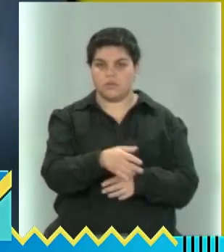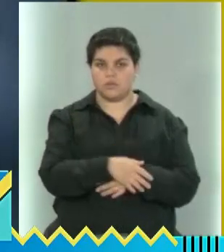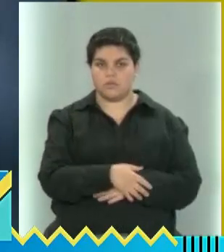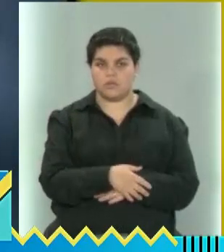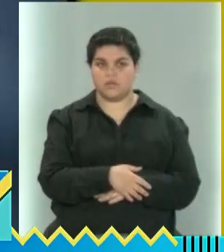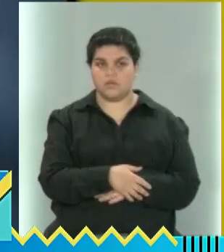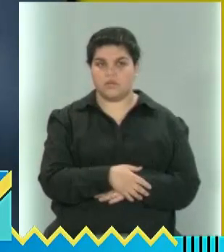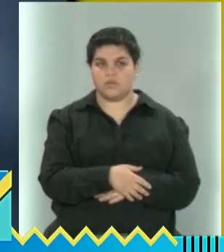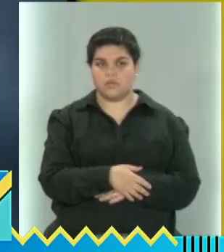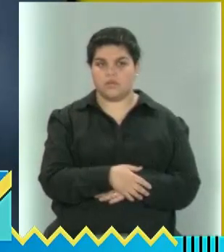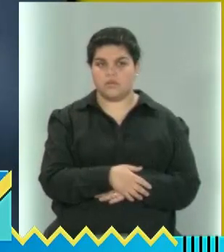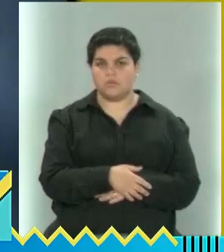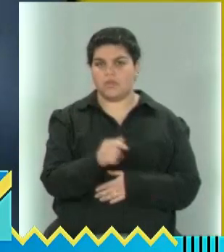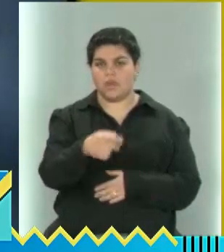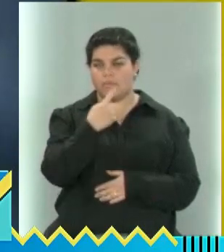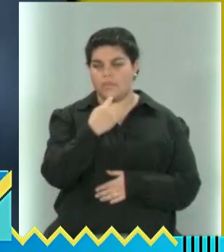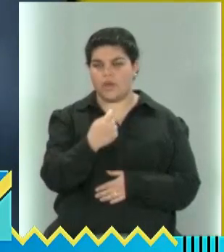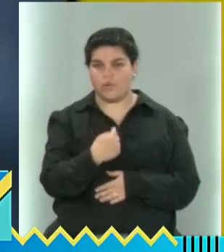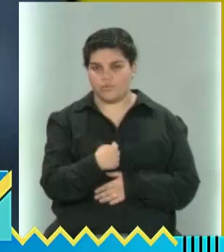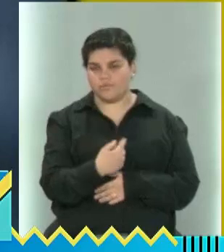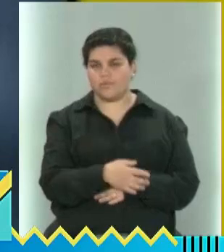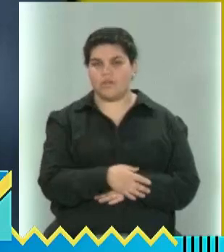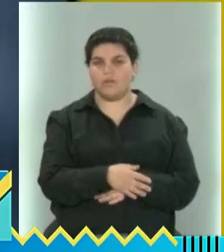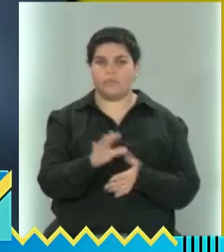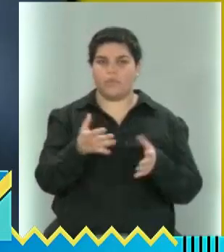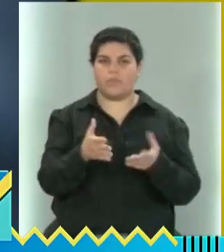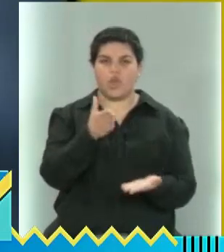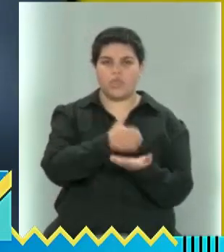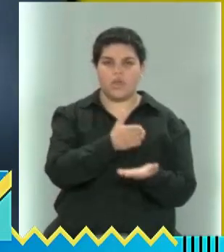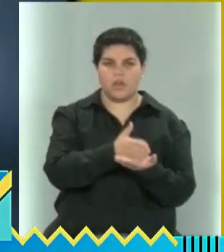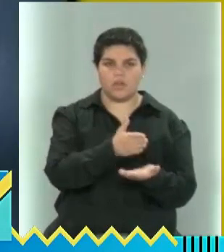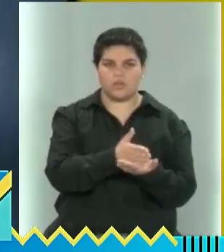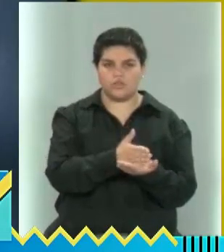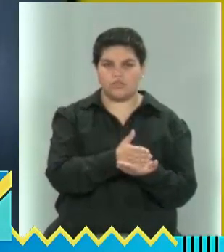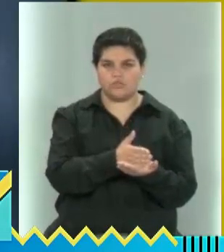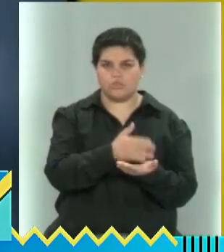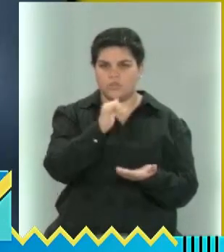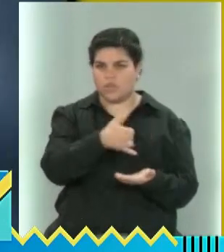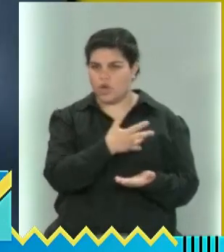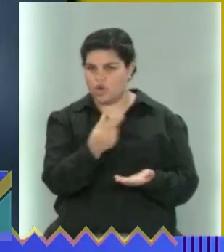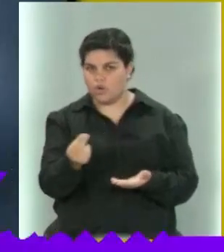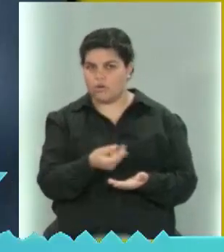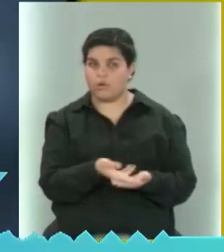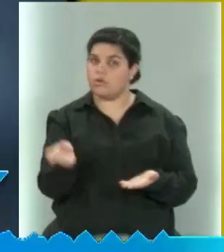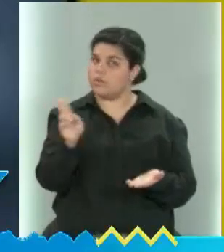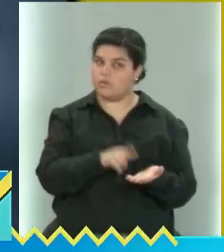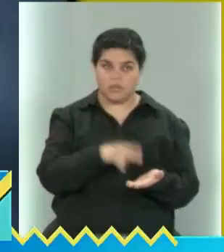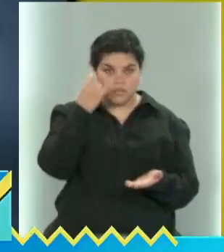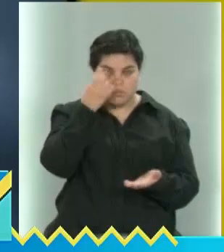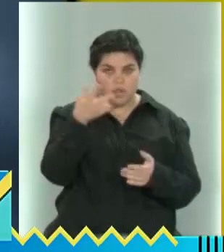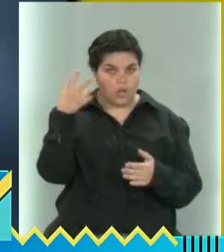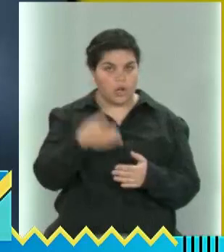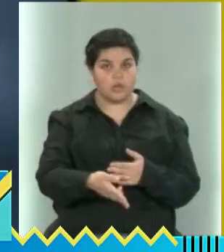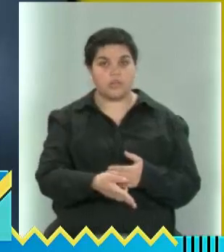la pregunta básicamente era si habían derechos vulnerados. Y retomo esa pregunta, discúlpame que te haya